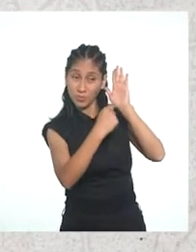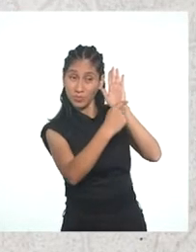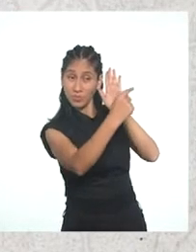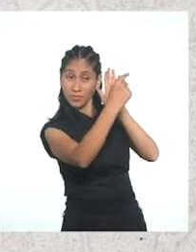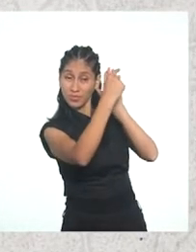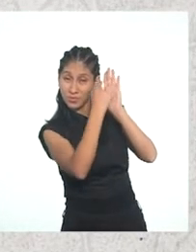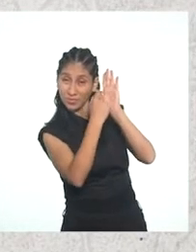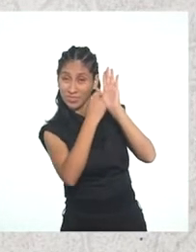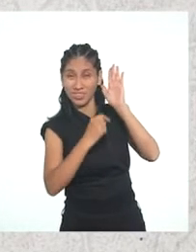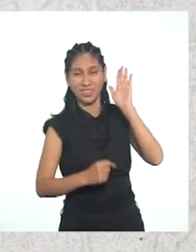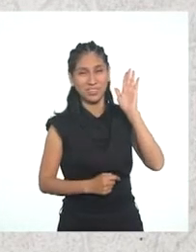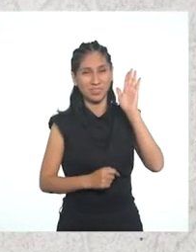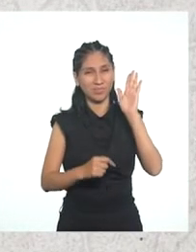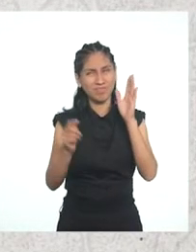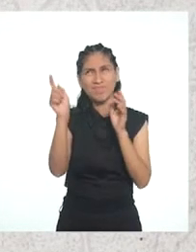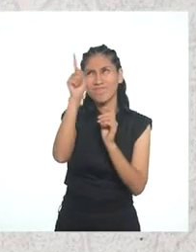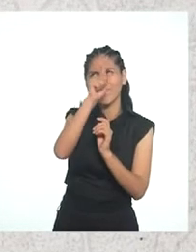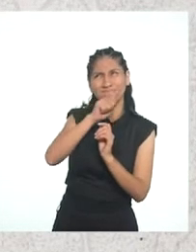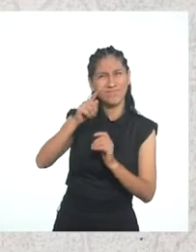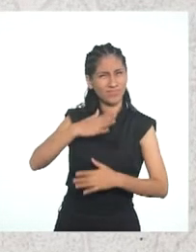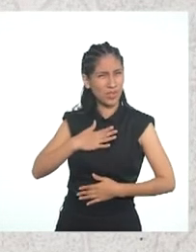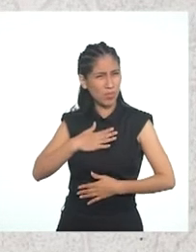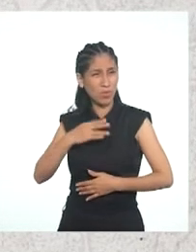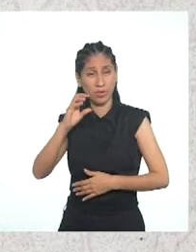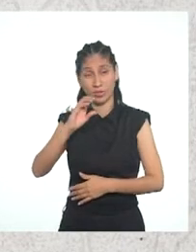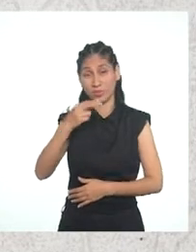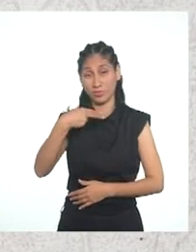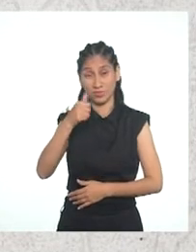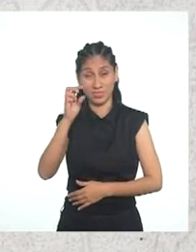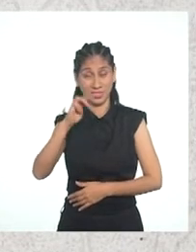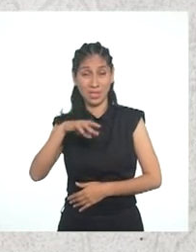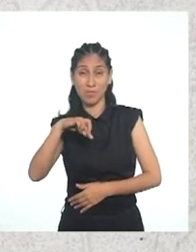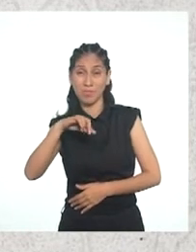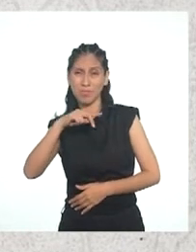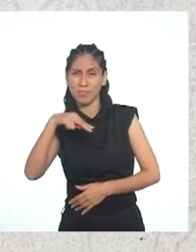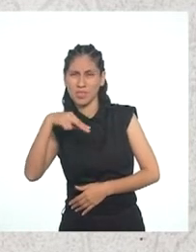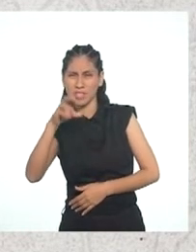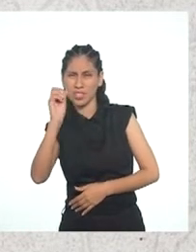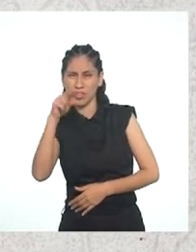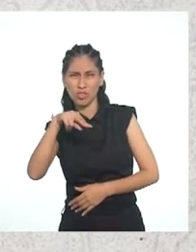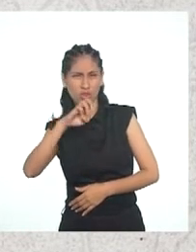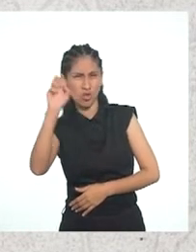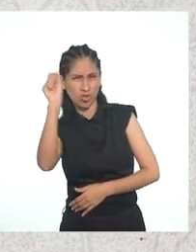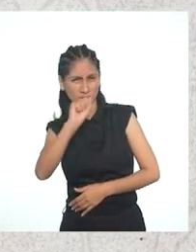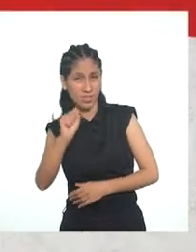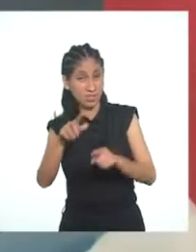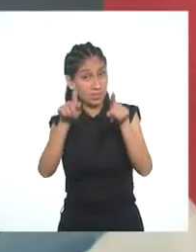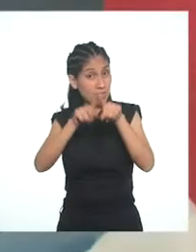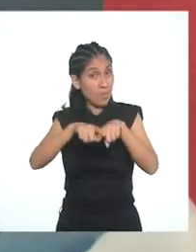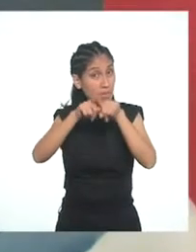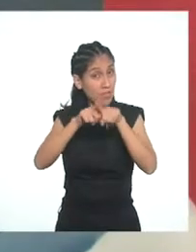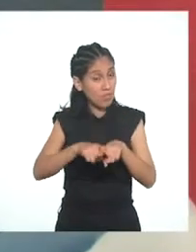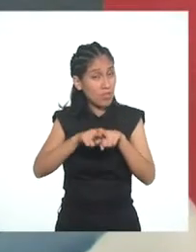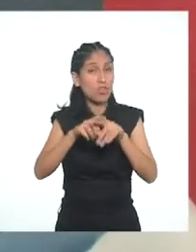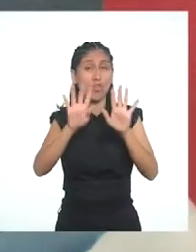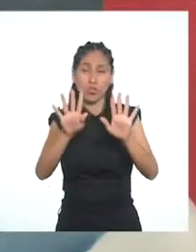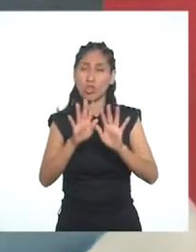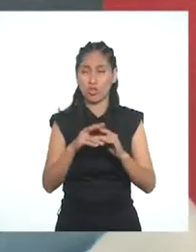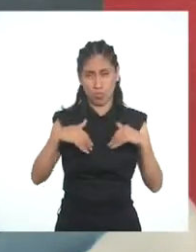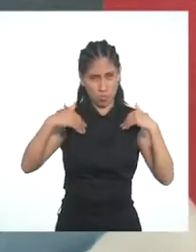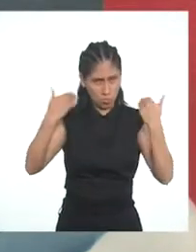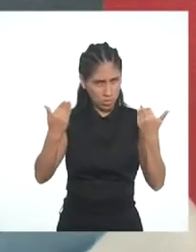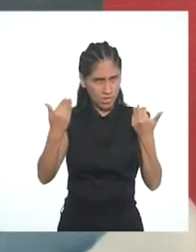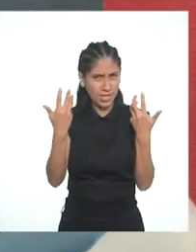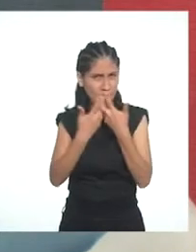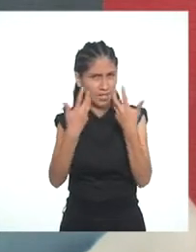se caracterizan por formar cuerpos filamentosos, como los champiñones y hongos venenosos. Según su tipo de hábitat, también pueden ser